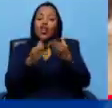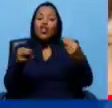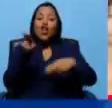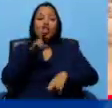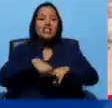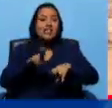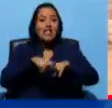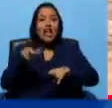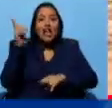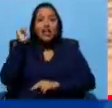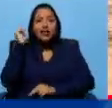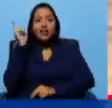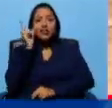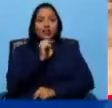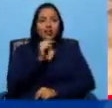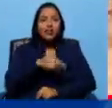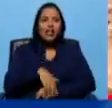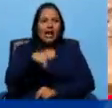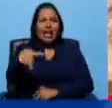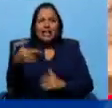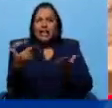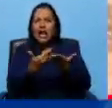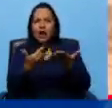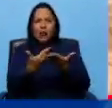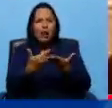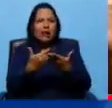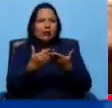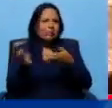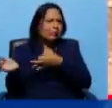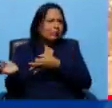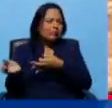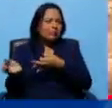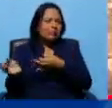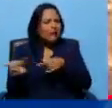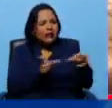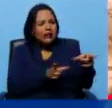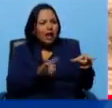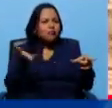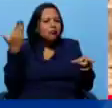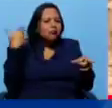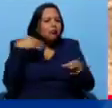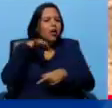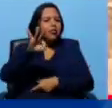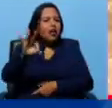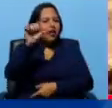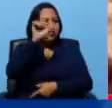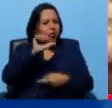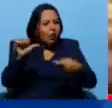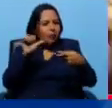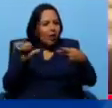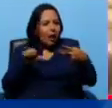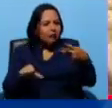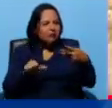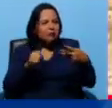de nuestras niñas, con esta escuela como quedó. Hace 3 semanas cuando vinimos con ese